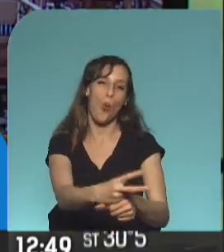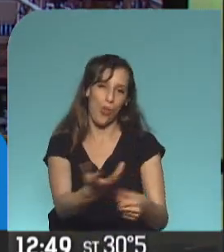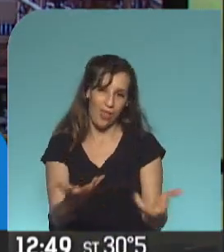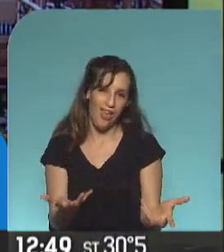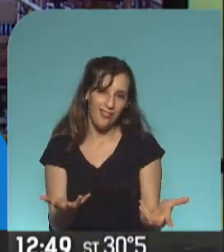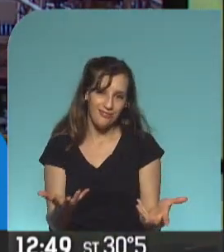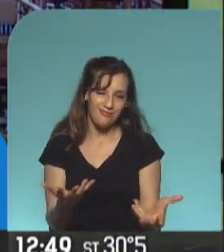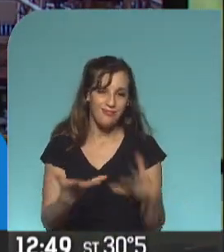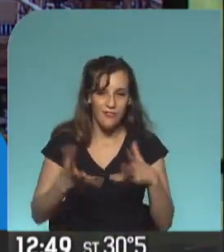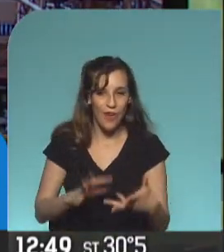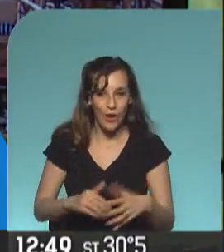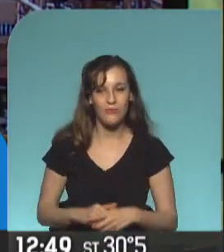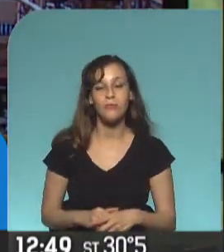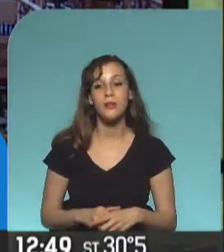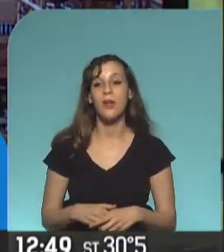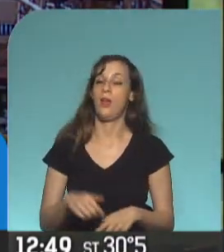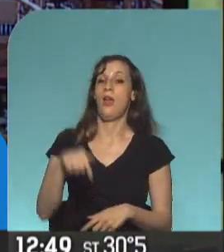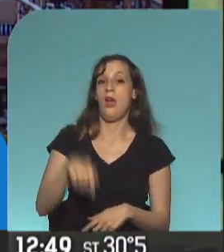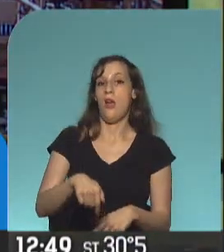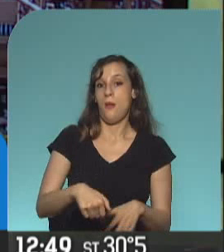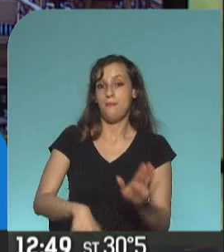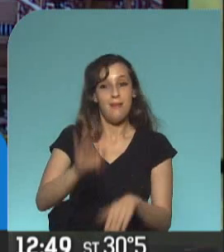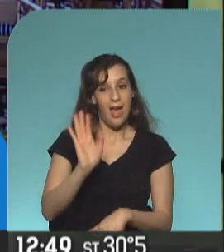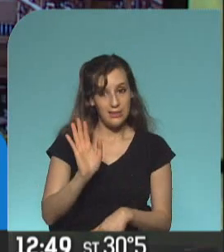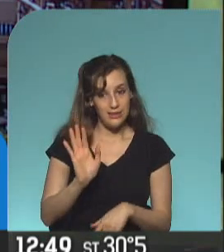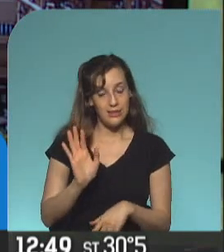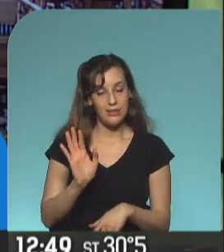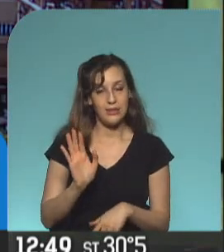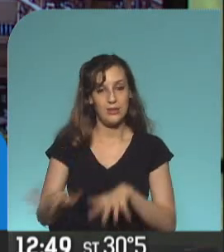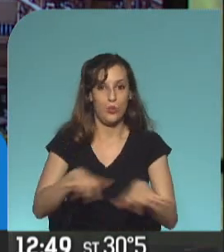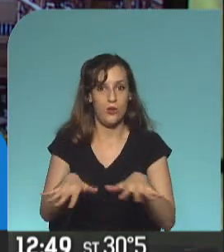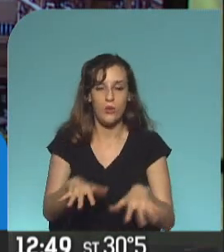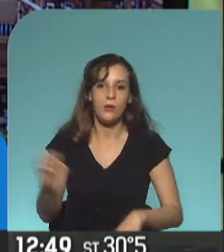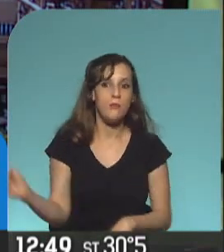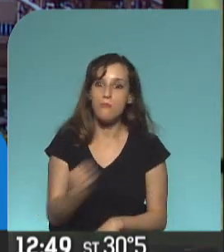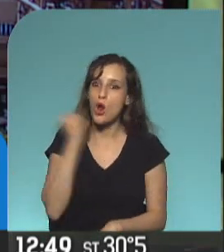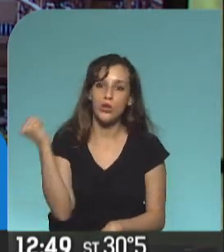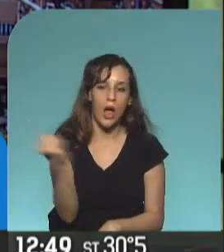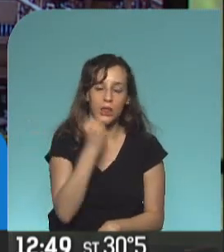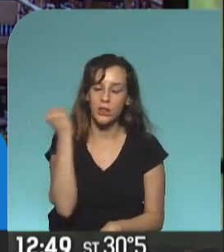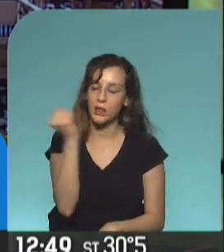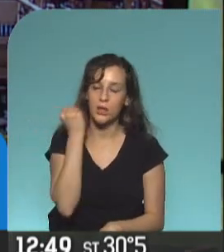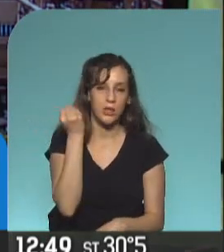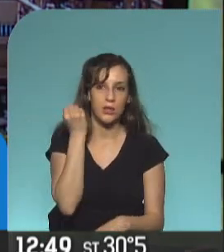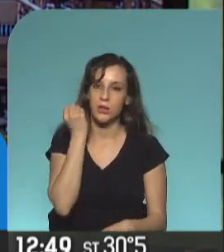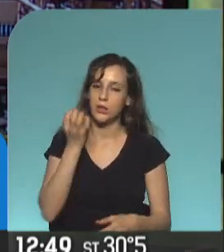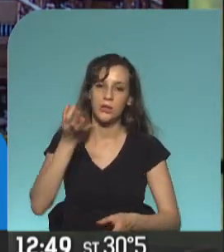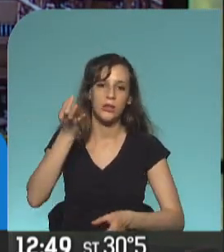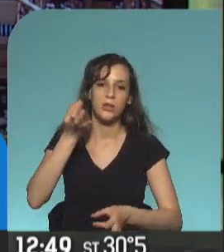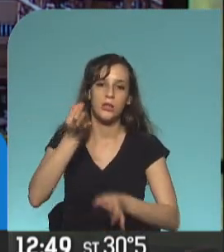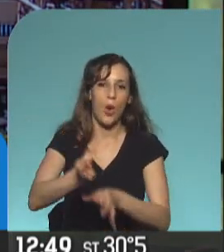mundo. Claro. Me parece que en este caso, más en particular todavía, la importancia de la comunidad educativa, ¿no?